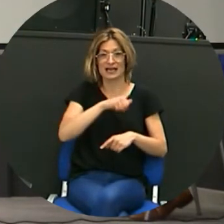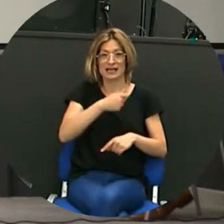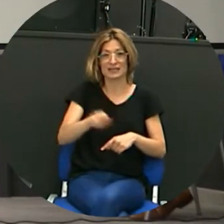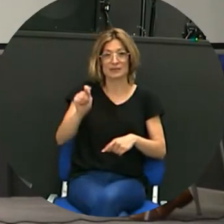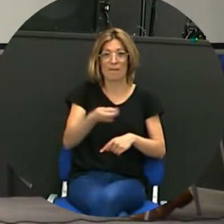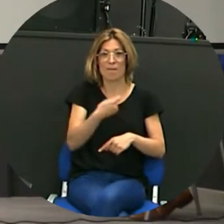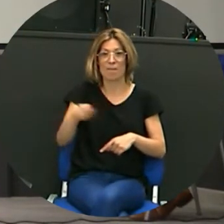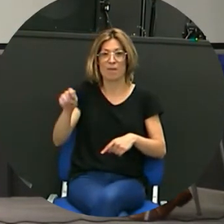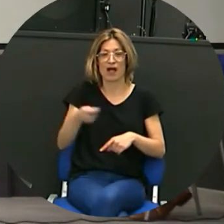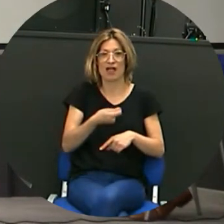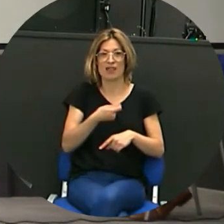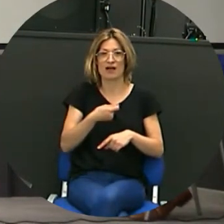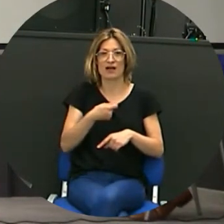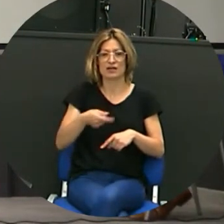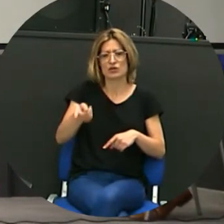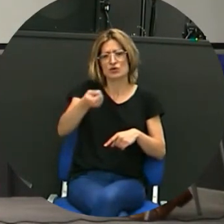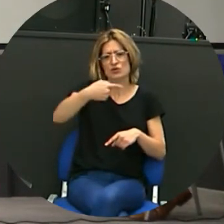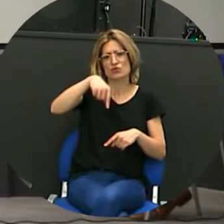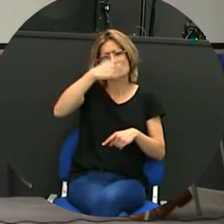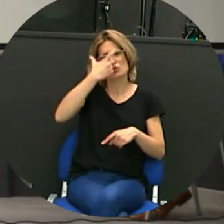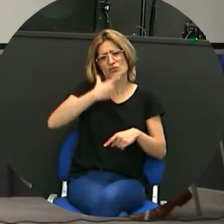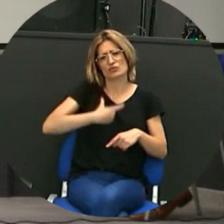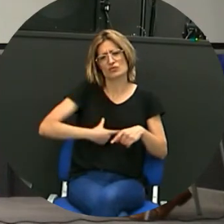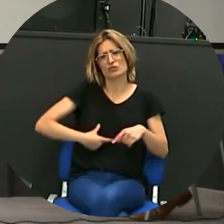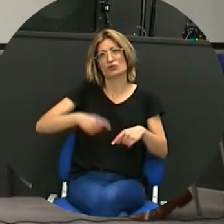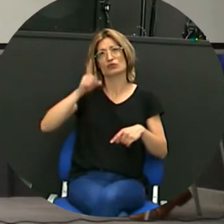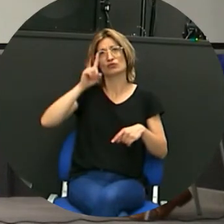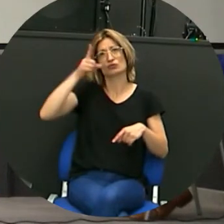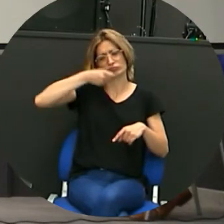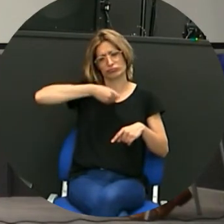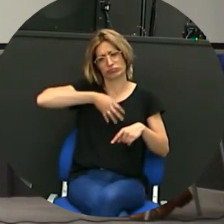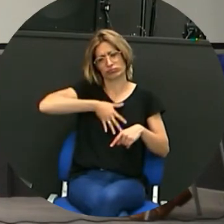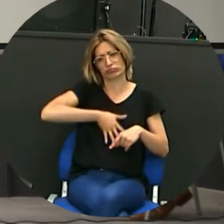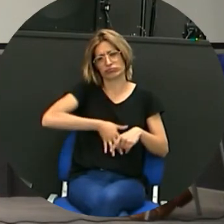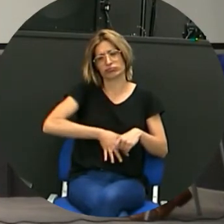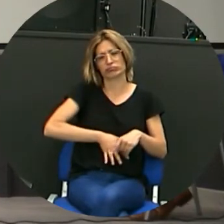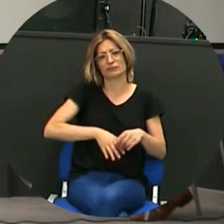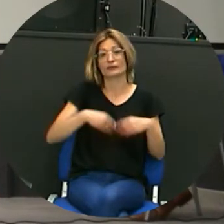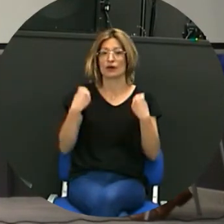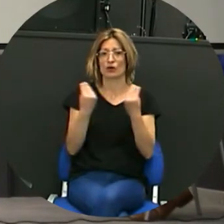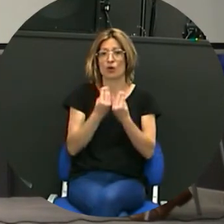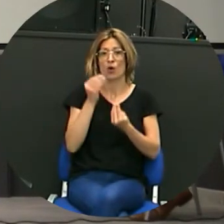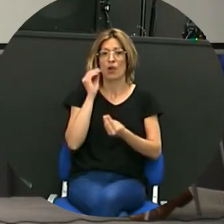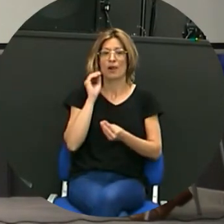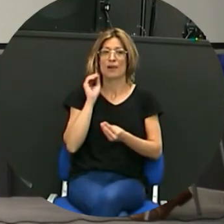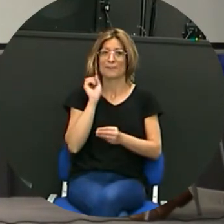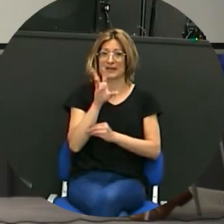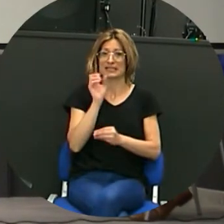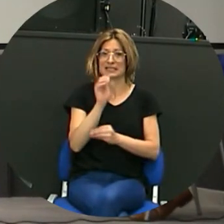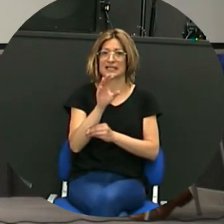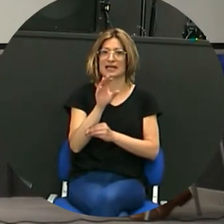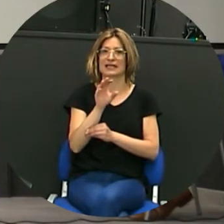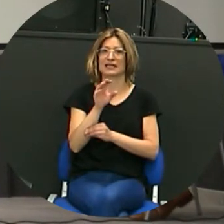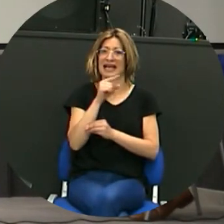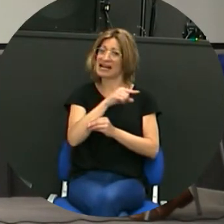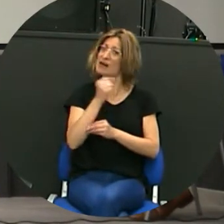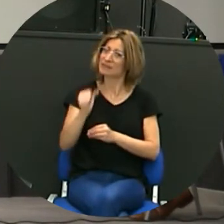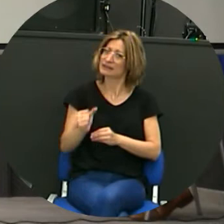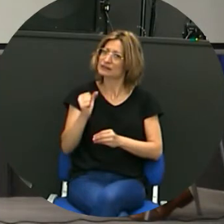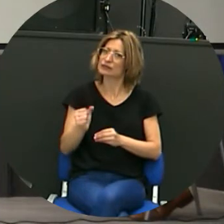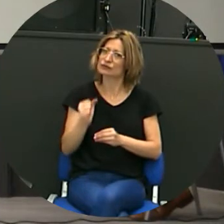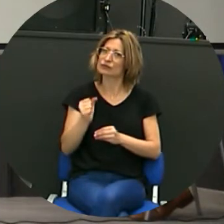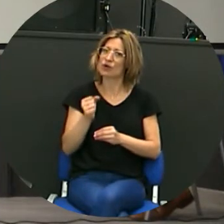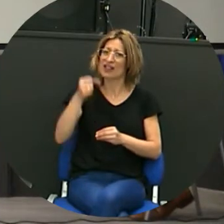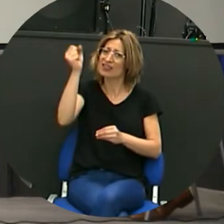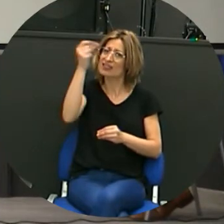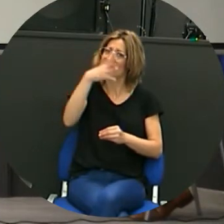ser, espíritu, alma y cuerpo sean llenos de ti en esta hora. Que a través de la palabra del pastor, tú estés dando el denuedo, Señor, y estés dando una